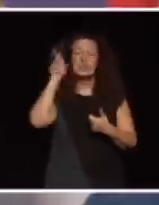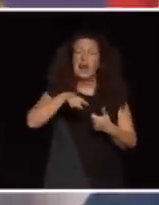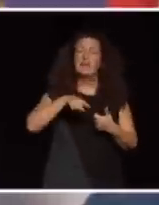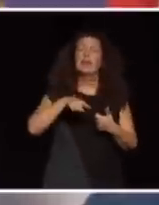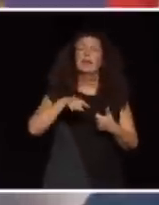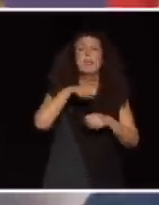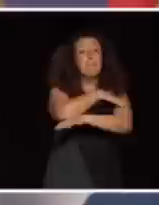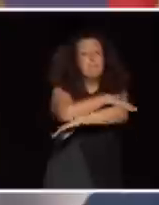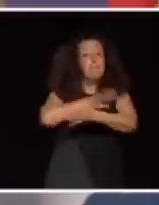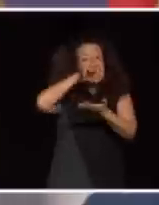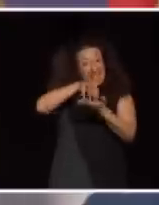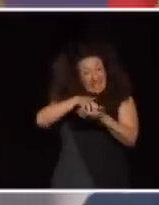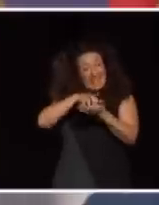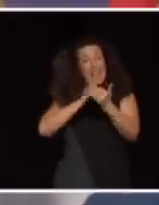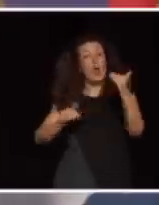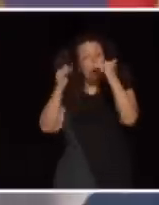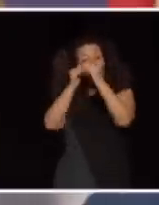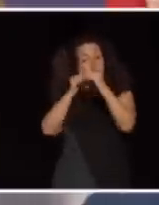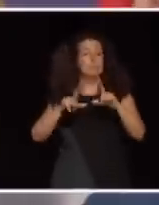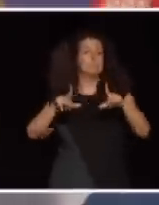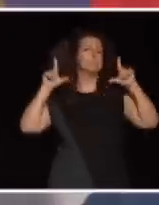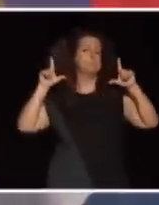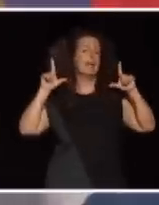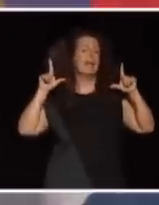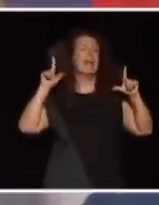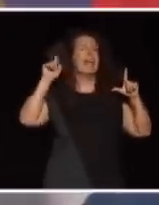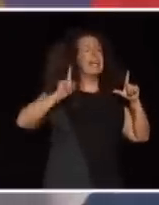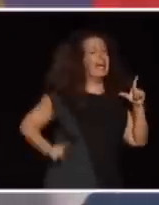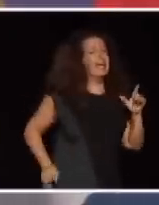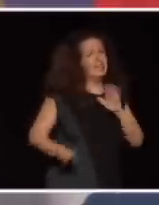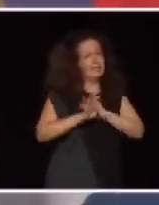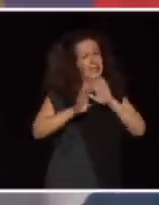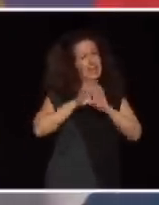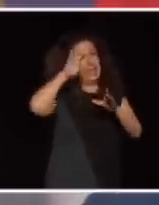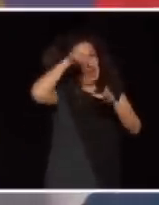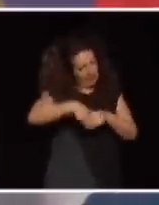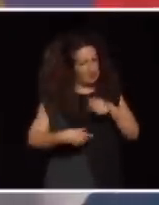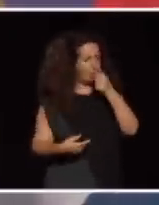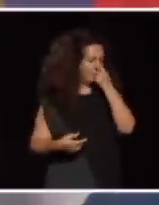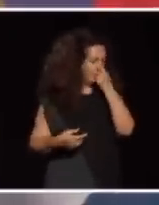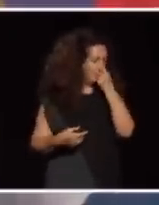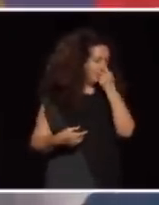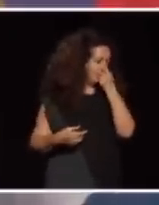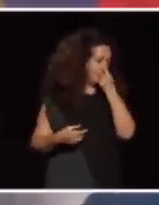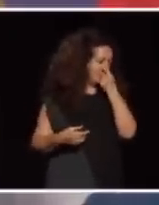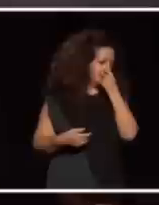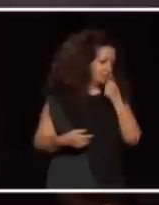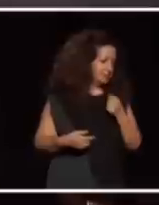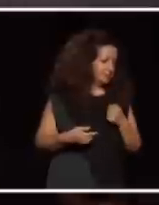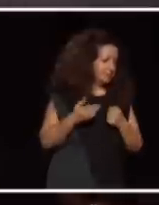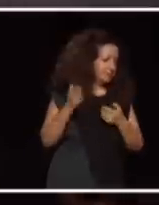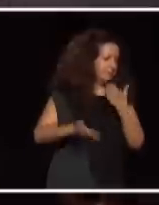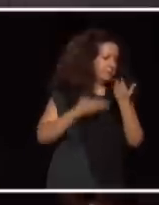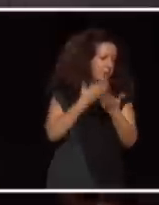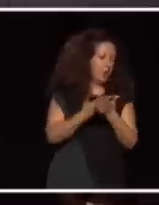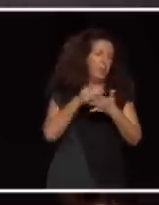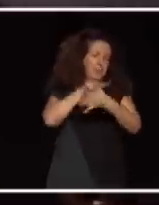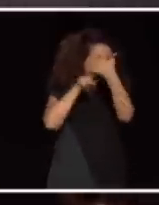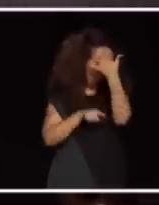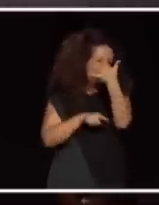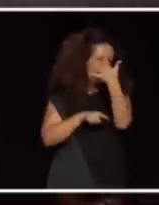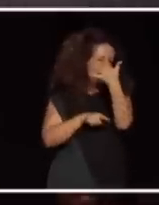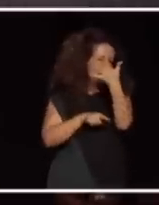Igualdad, encabezado por Irene Montero. Estas son las 5 propuestas de Podemos para la investidura de